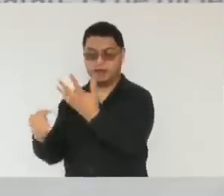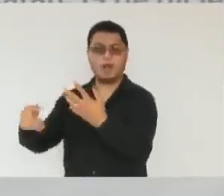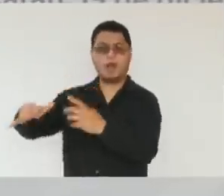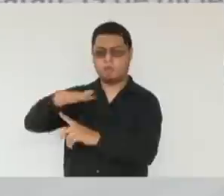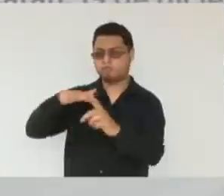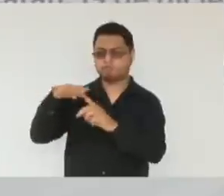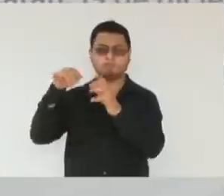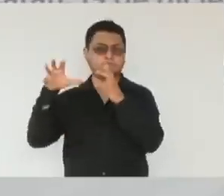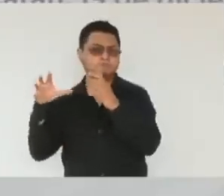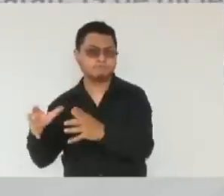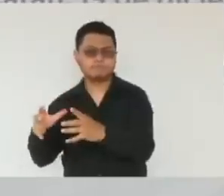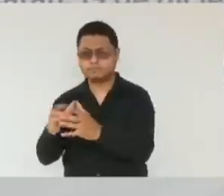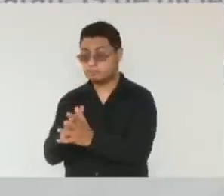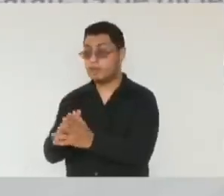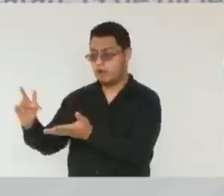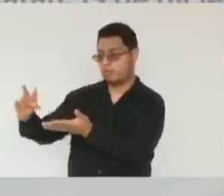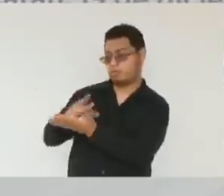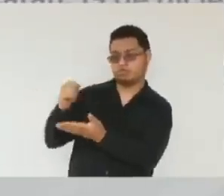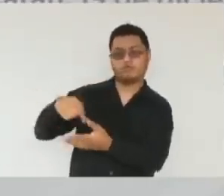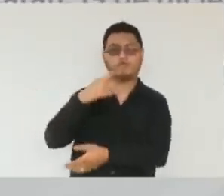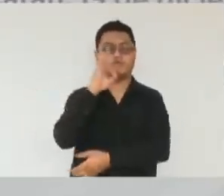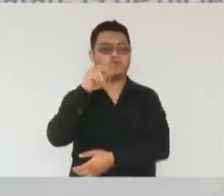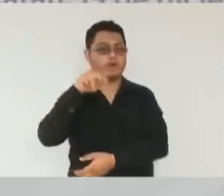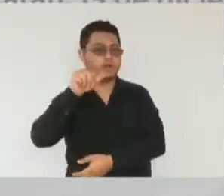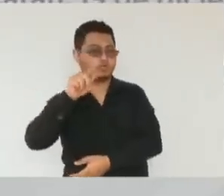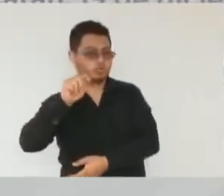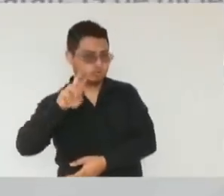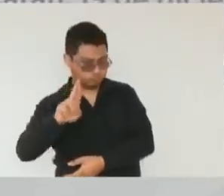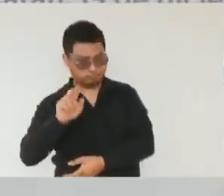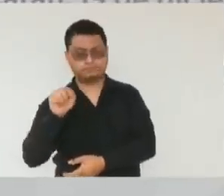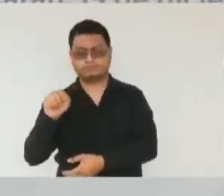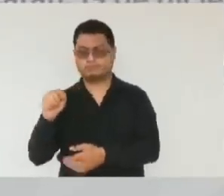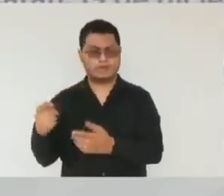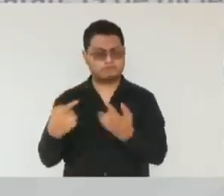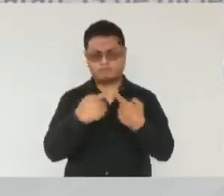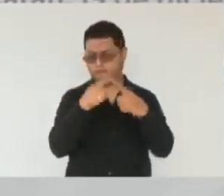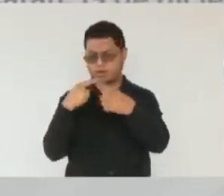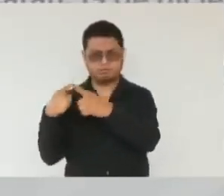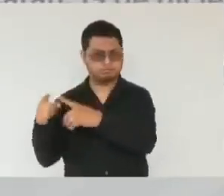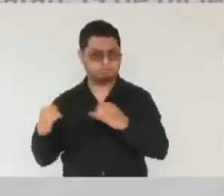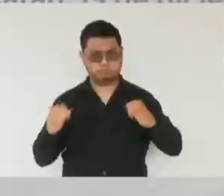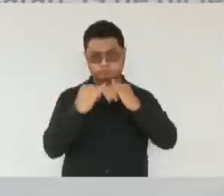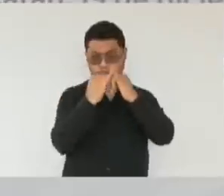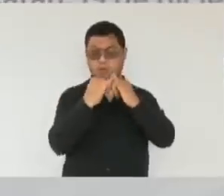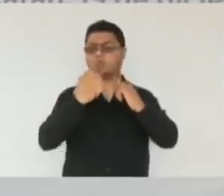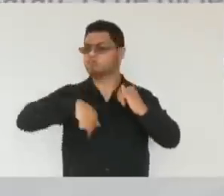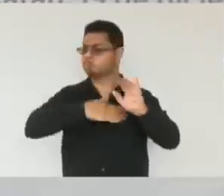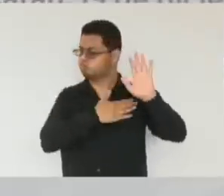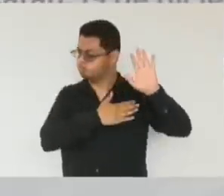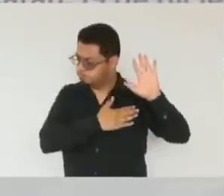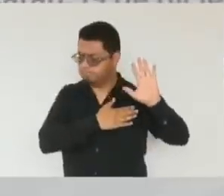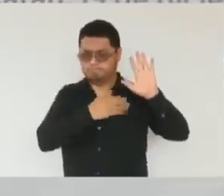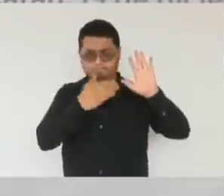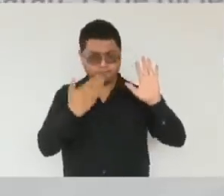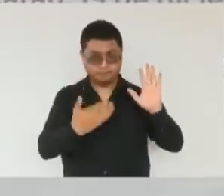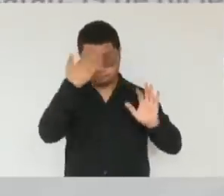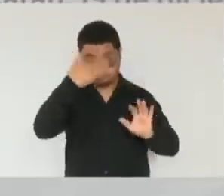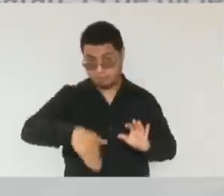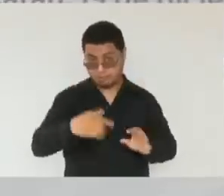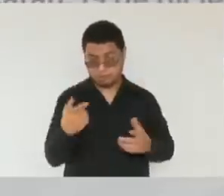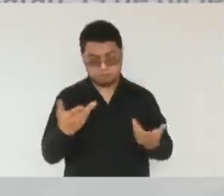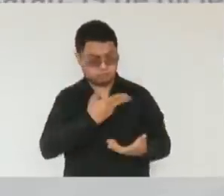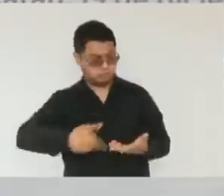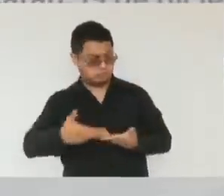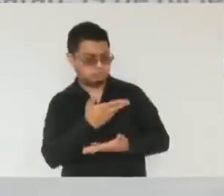con la valiosa dirección por parte de Fonatur y la colaboración del resto de instituciones, estamos convencidos que estamos realizando un